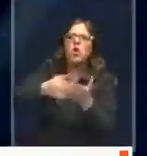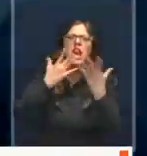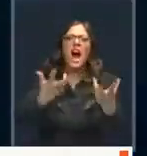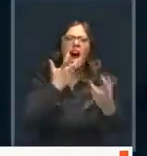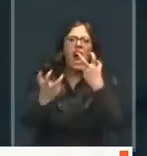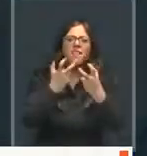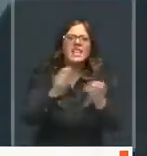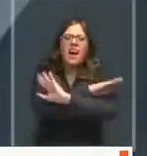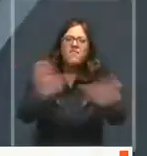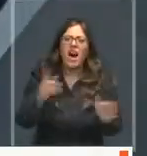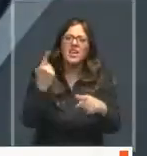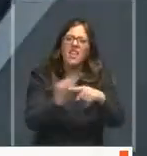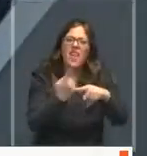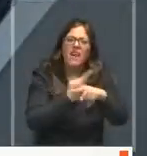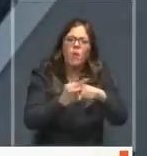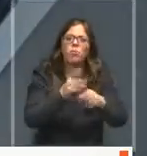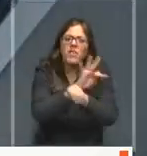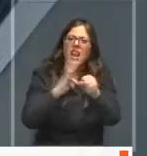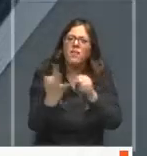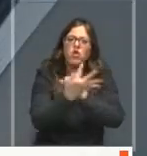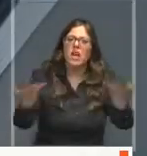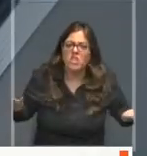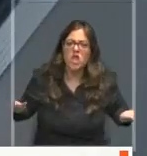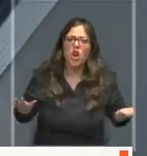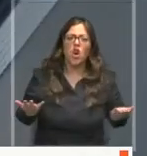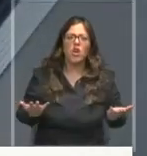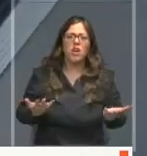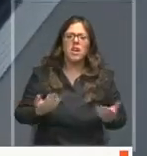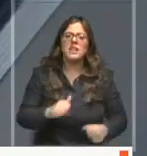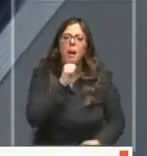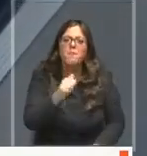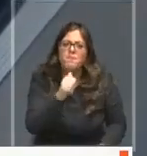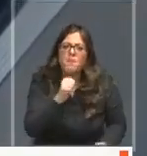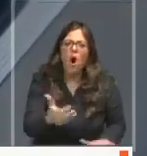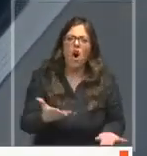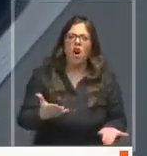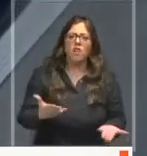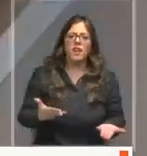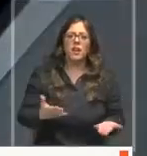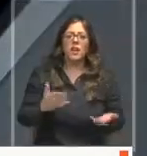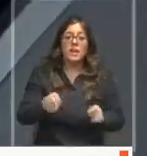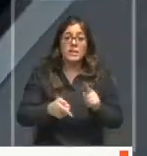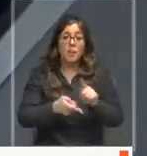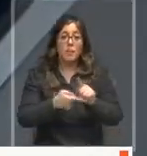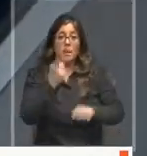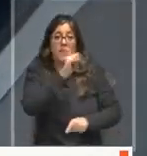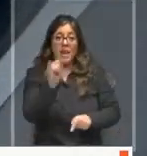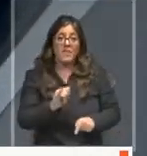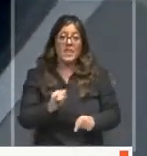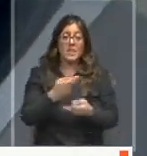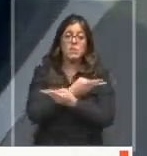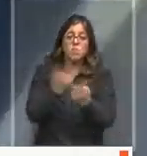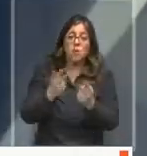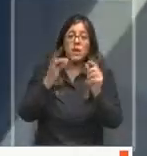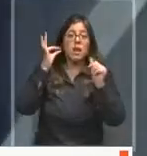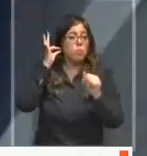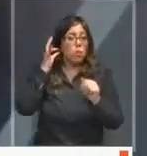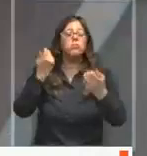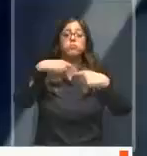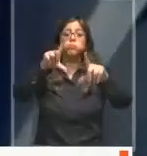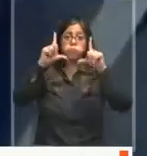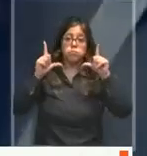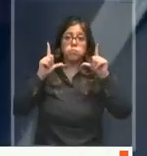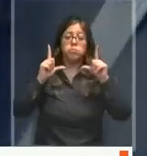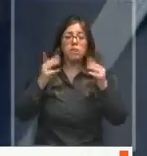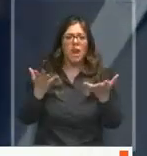basta de abuso de una fundación tan pobre tan miserable es la primera aparición en público de la protagonista de uno de los